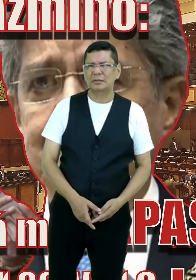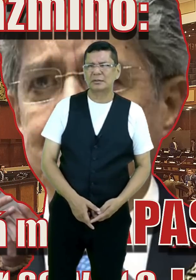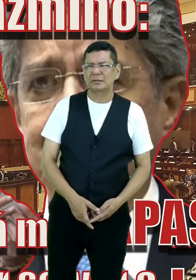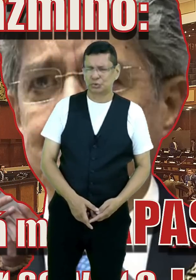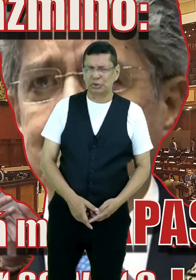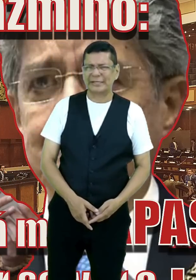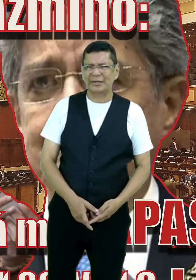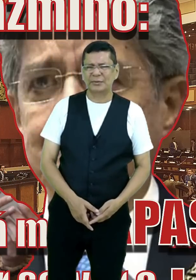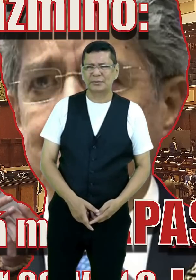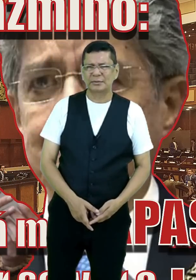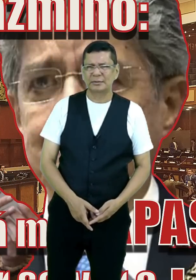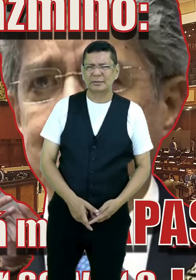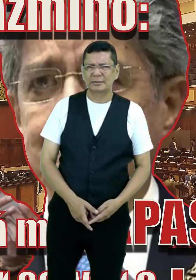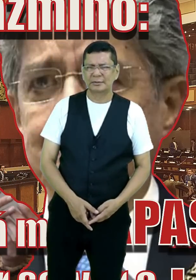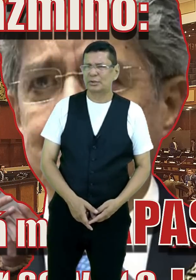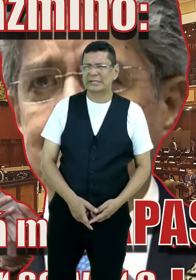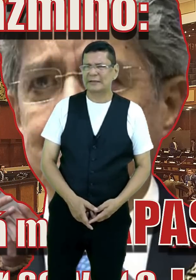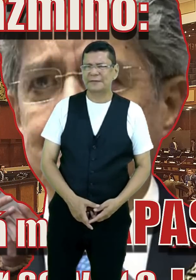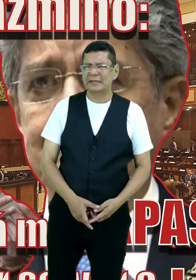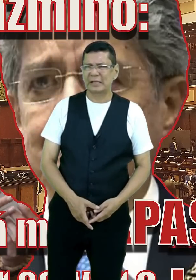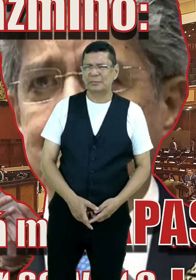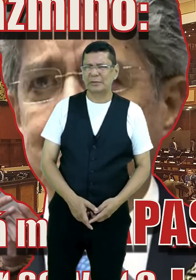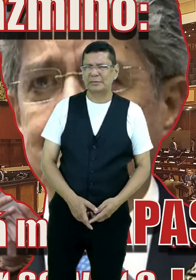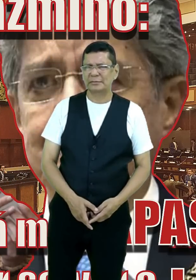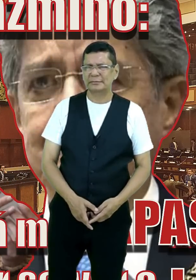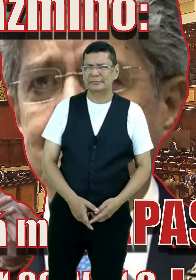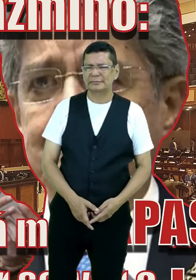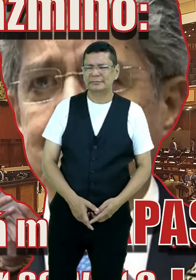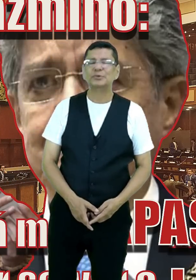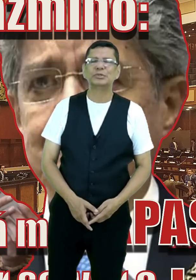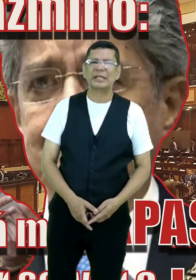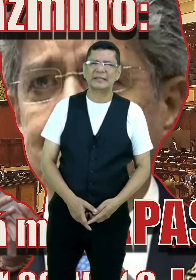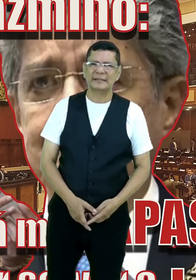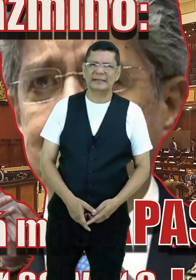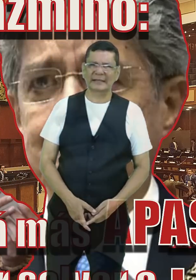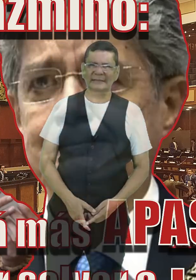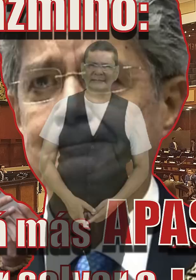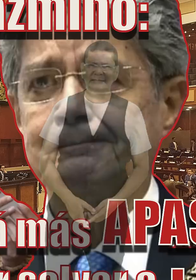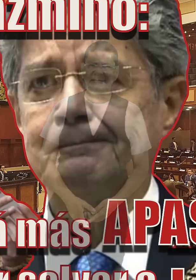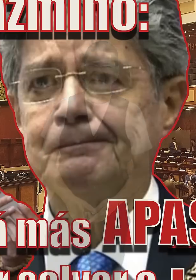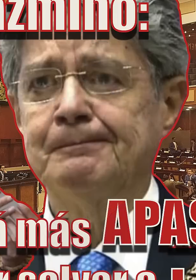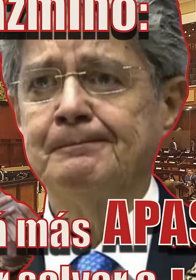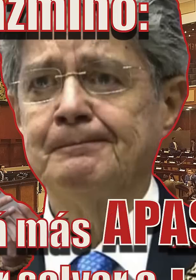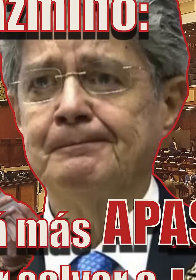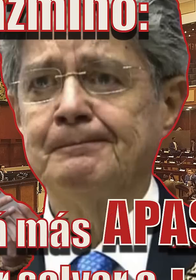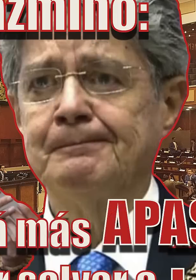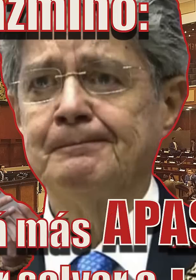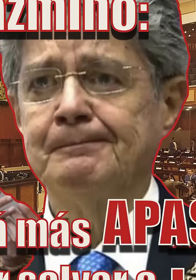banquero chulquero, no se defiende al pueblo. Ustedes eligen.